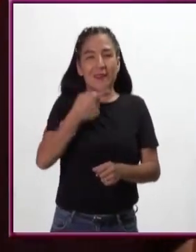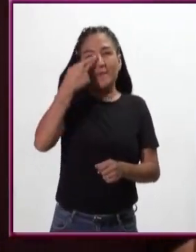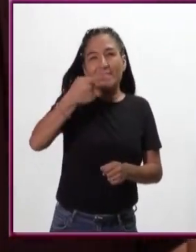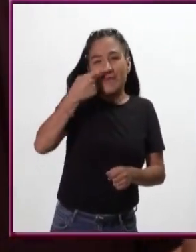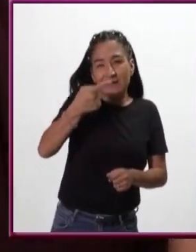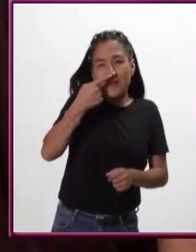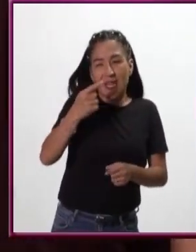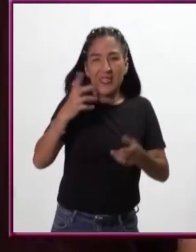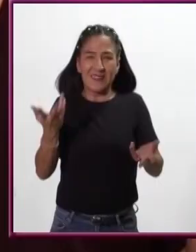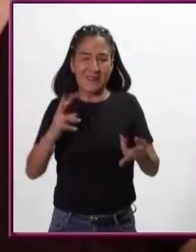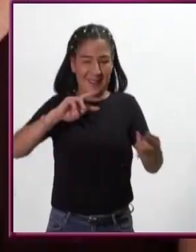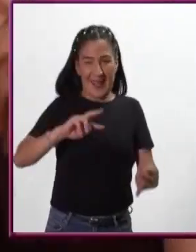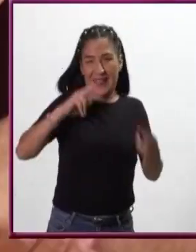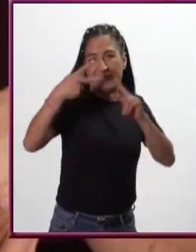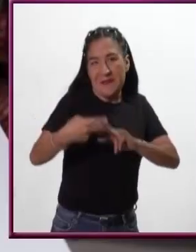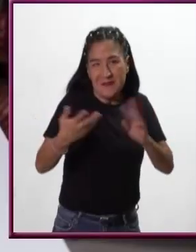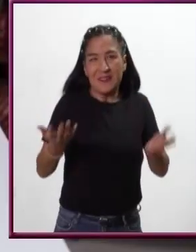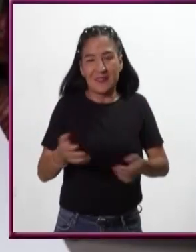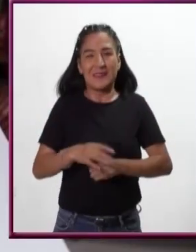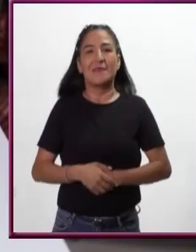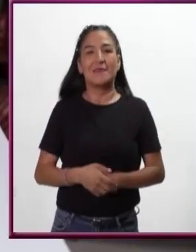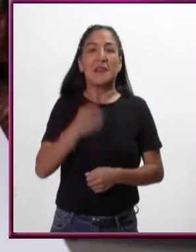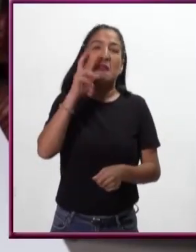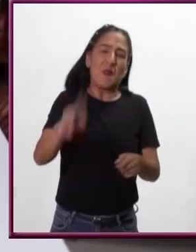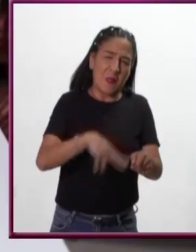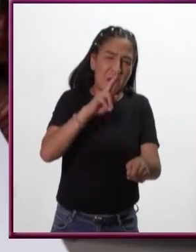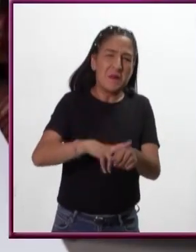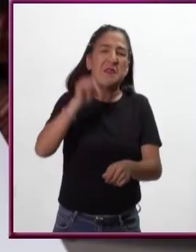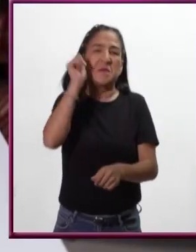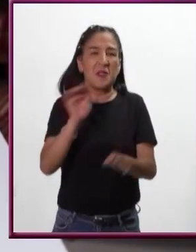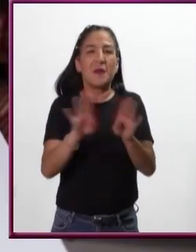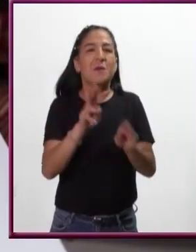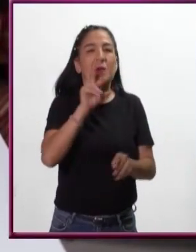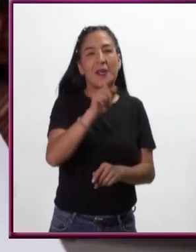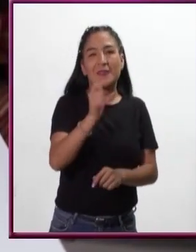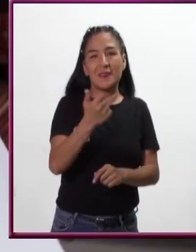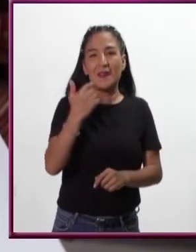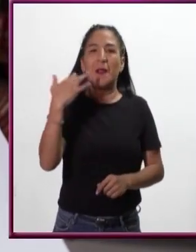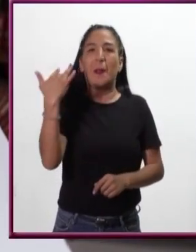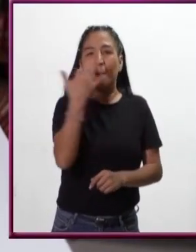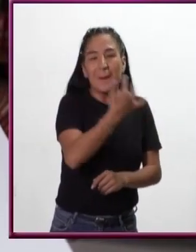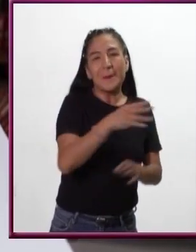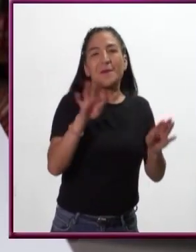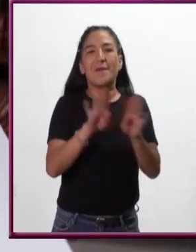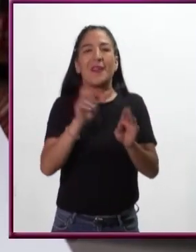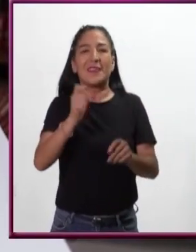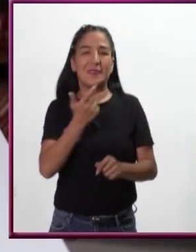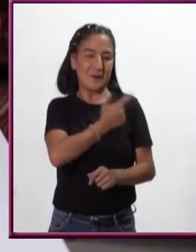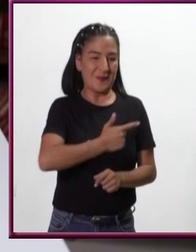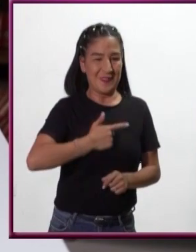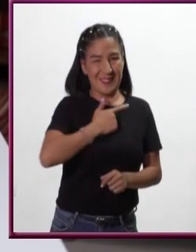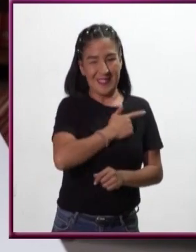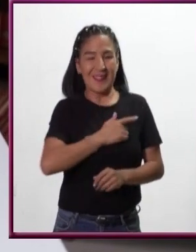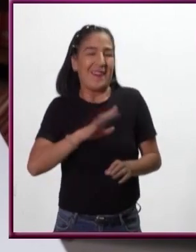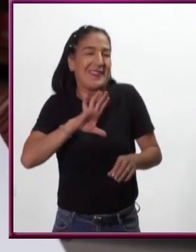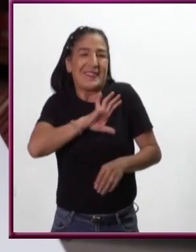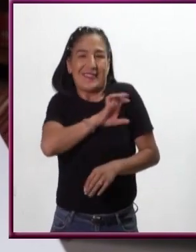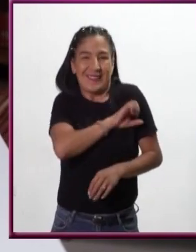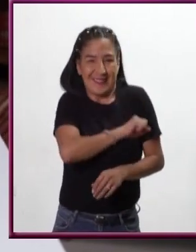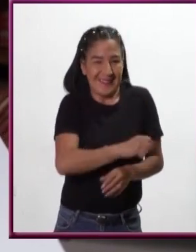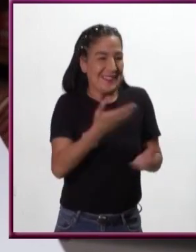en un sabor y viceversa. Normalmente asociamos el gusto con experiencias